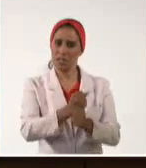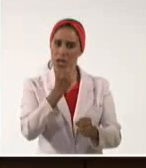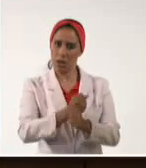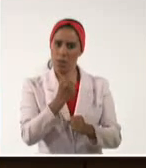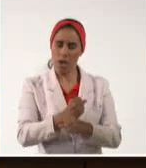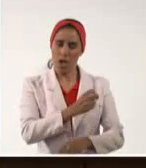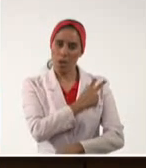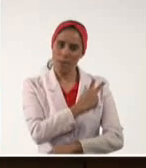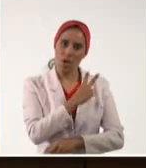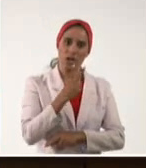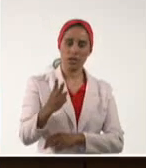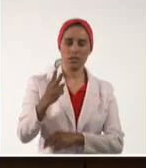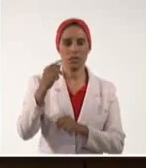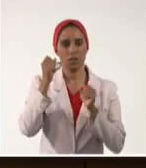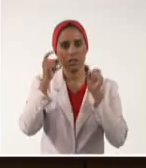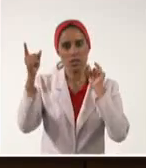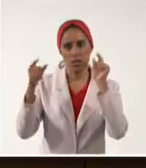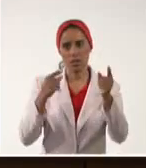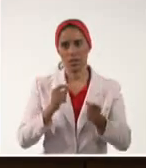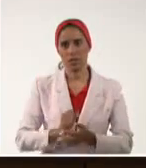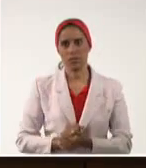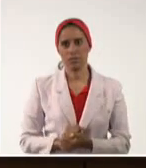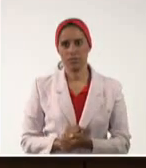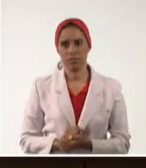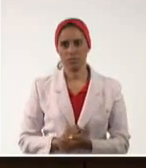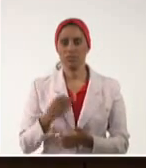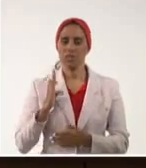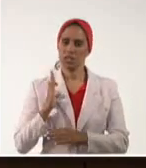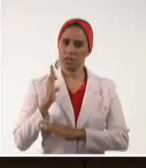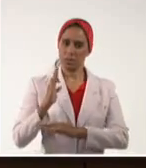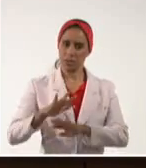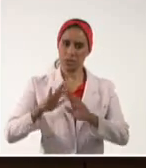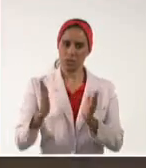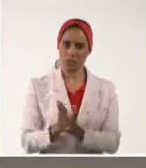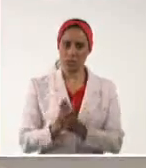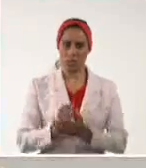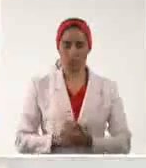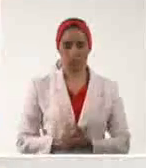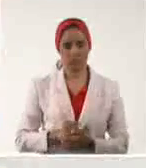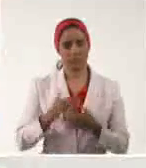y creatividad, o sea, con resistencia creativa.